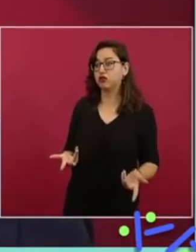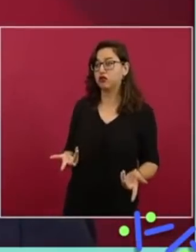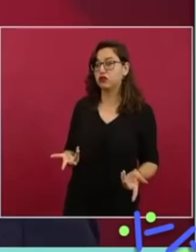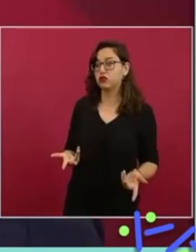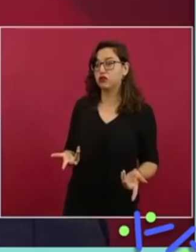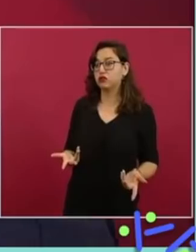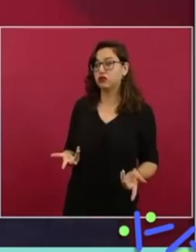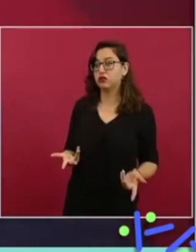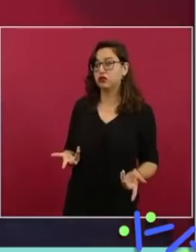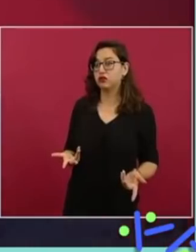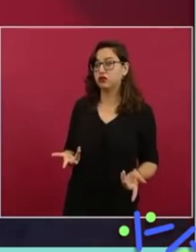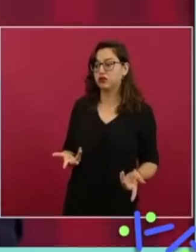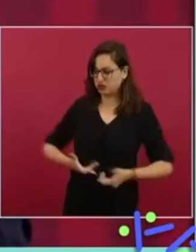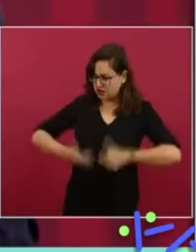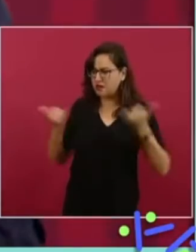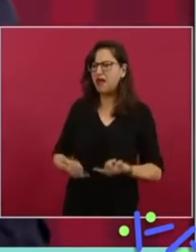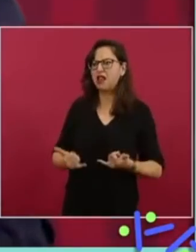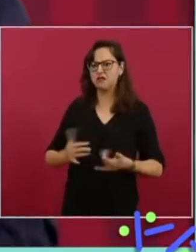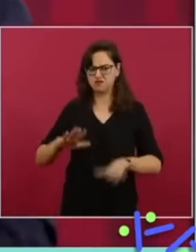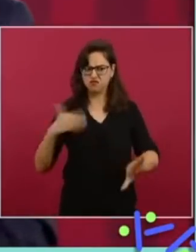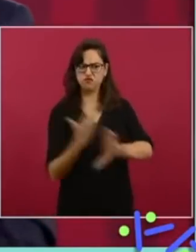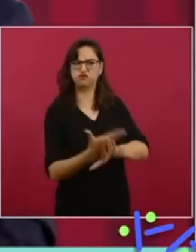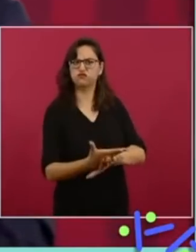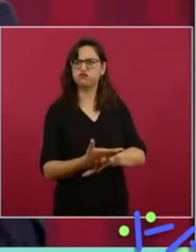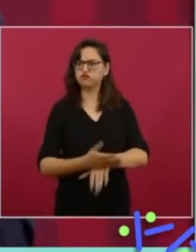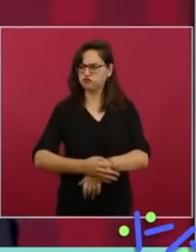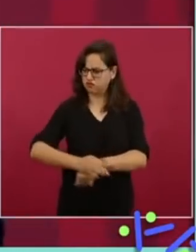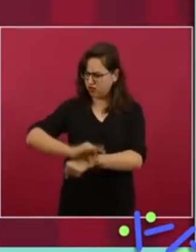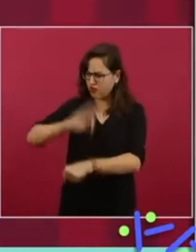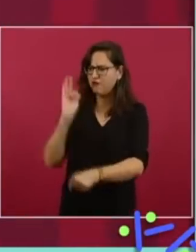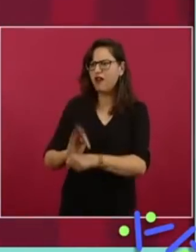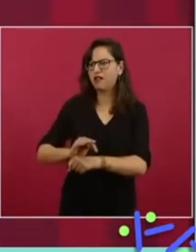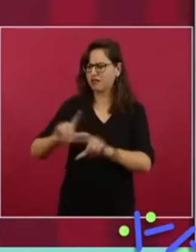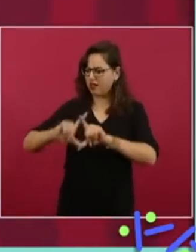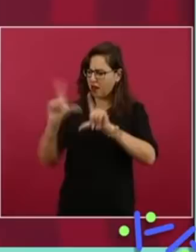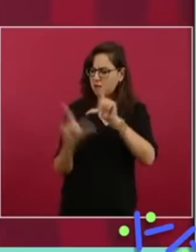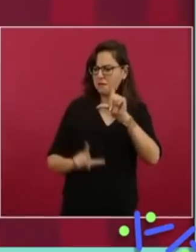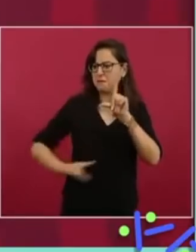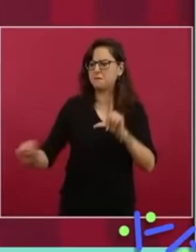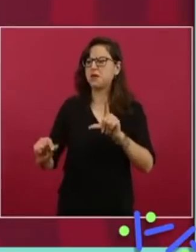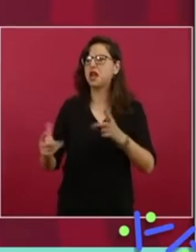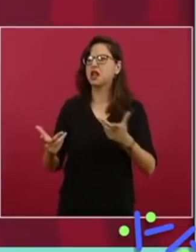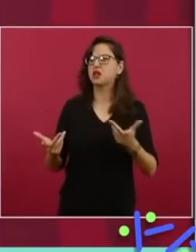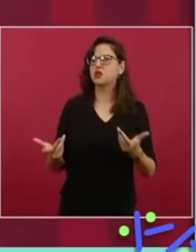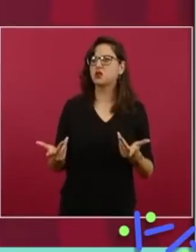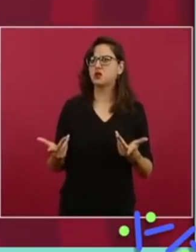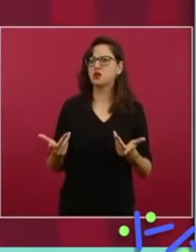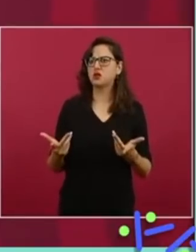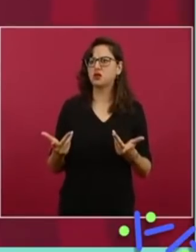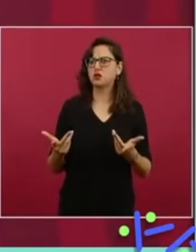que se rebelen, que tengan la arrogancia